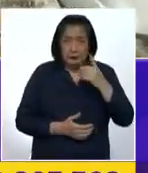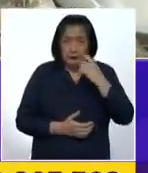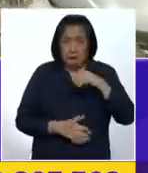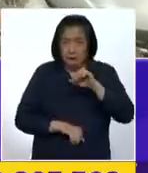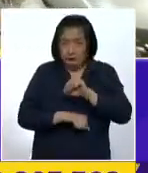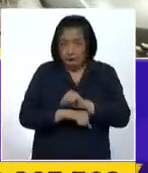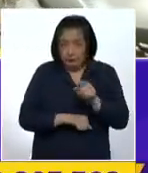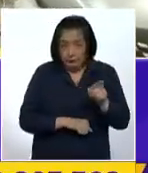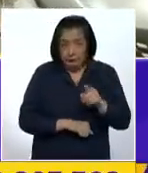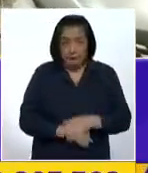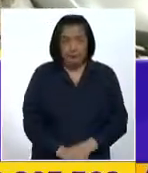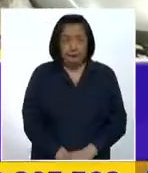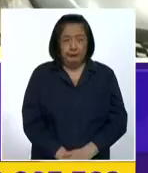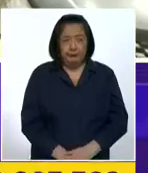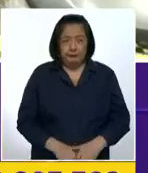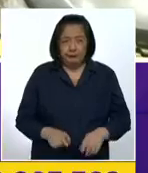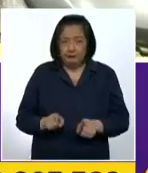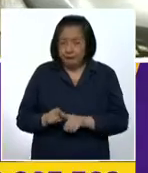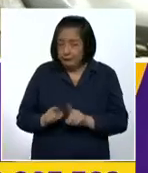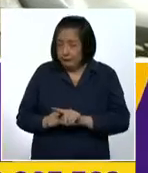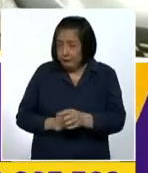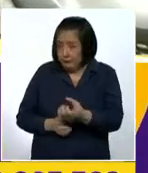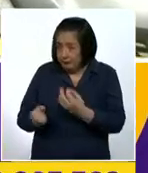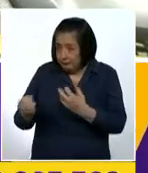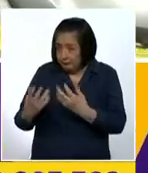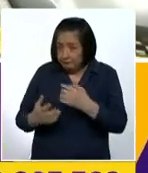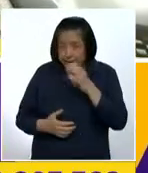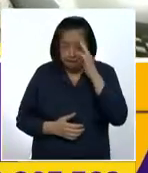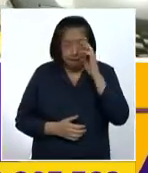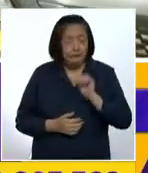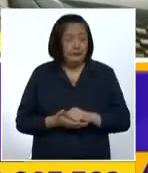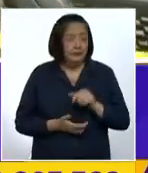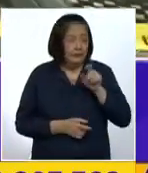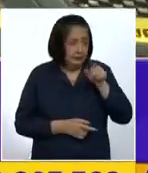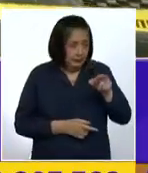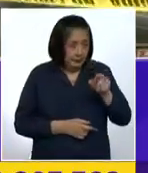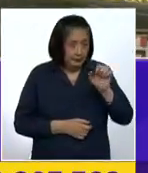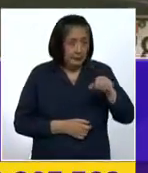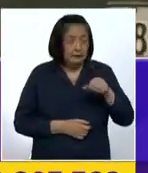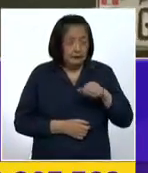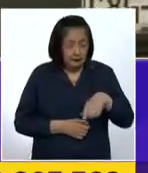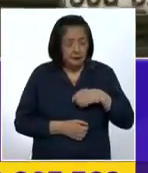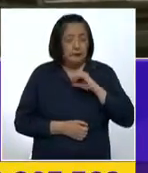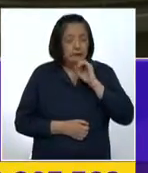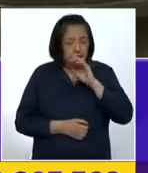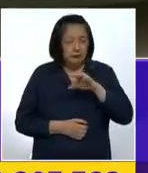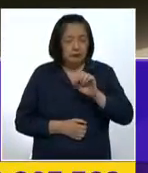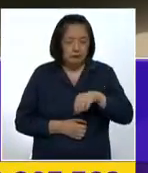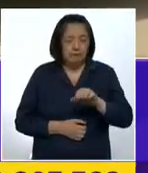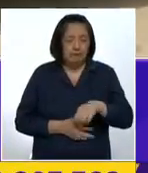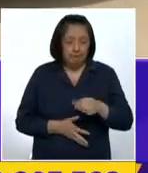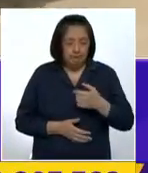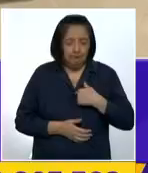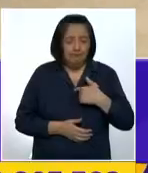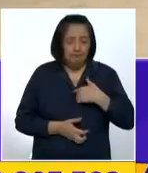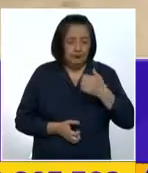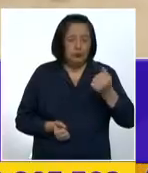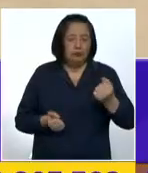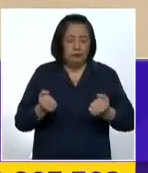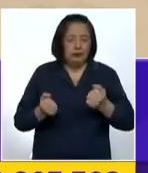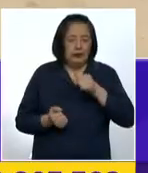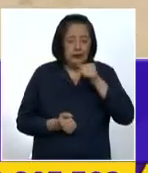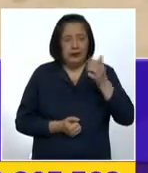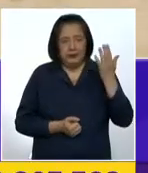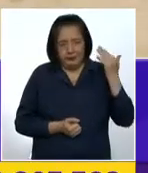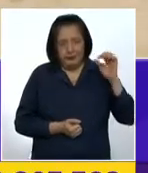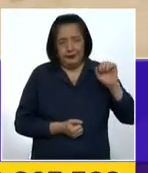detenido y quien además, según ha contado la policía, habría confesado que él manejaba este auto el día de